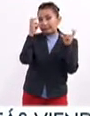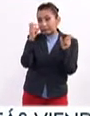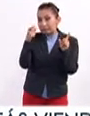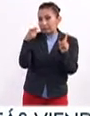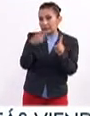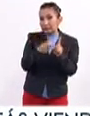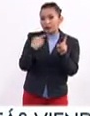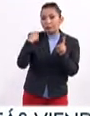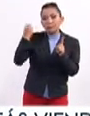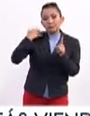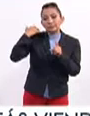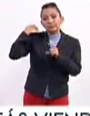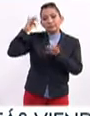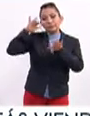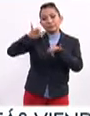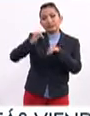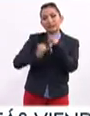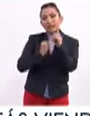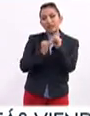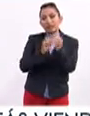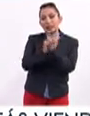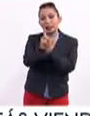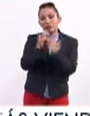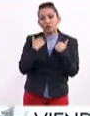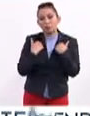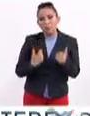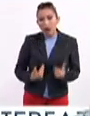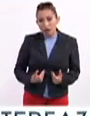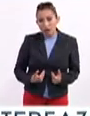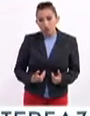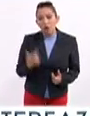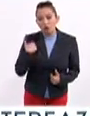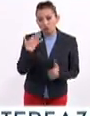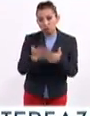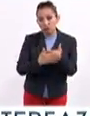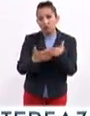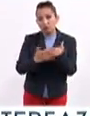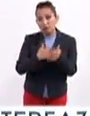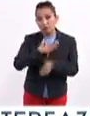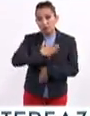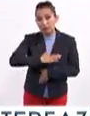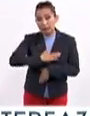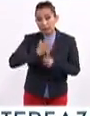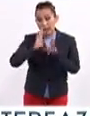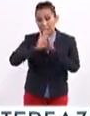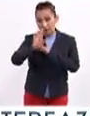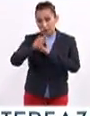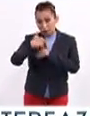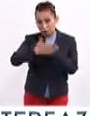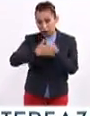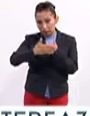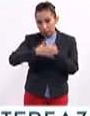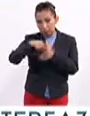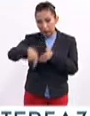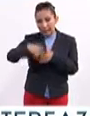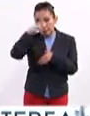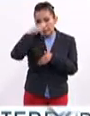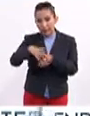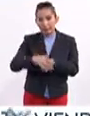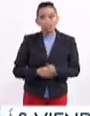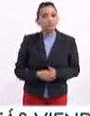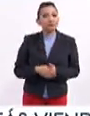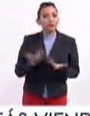sobre el Congreso Internacional de Derechos Humanos que pues va a tener justicia y migración, que va a tener lugar en nuestro